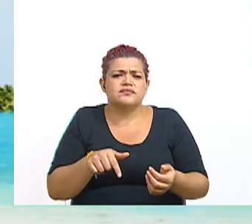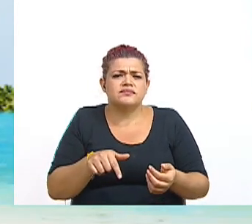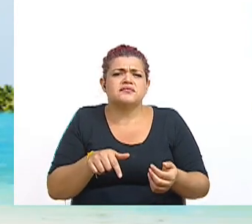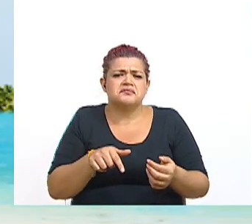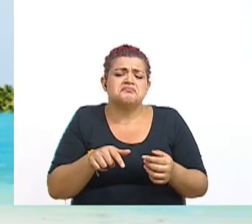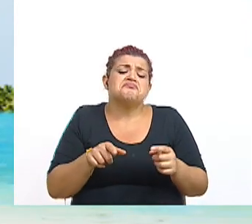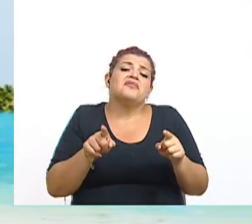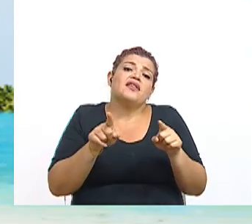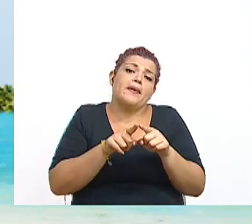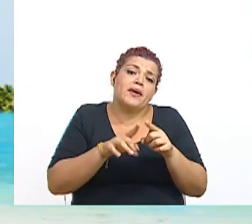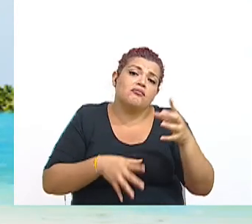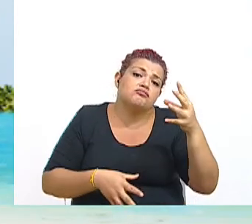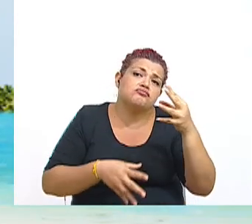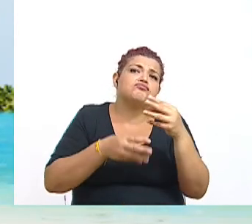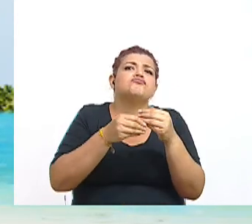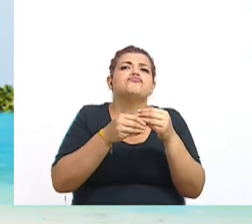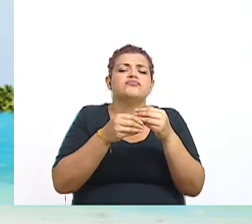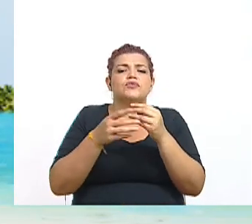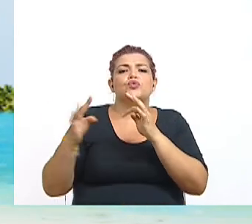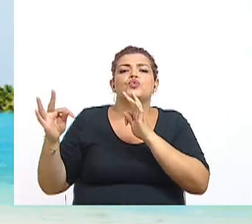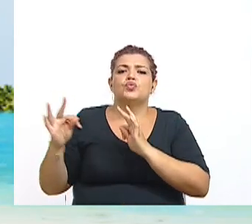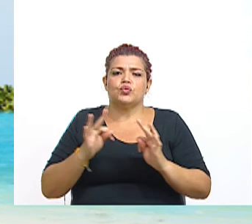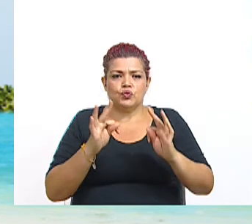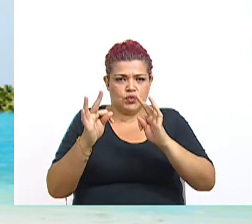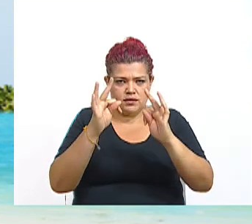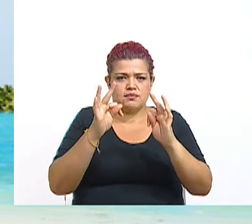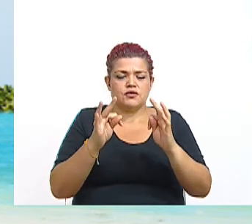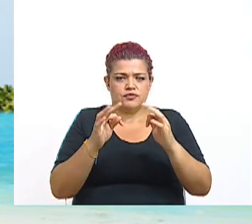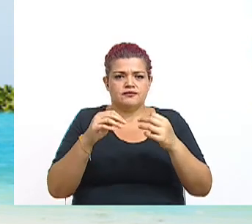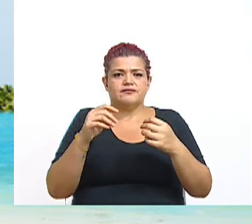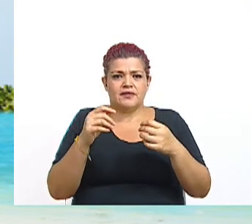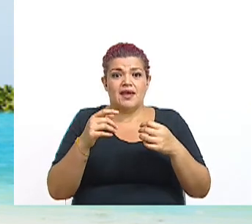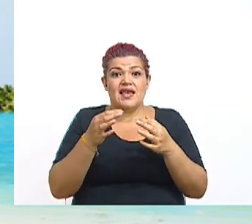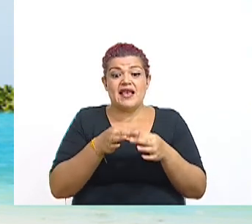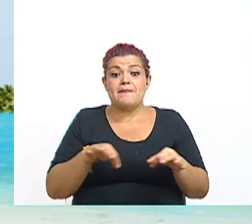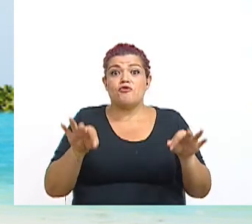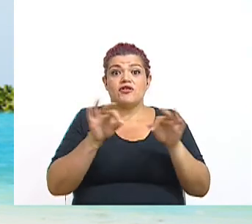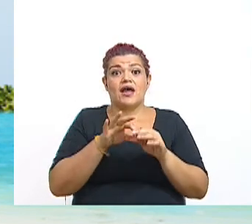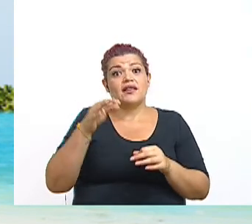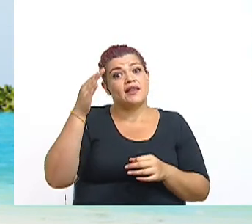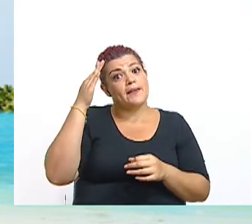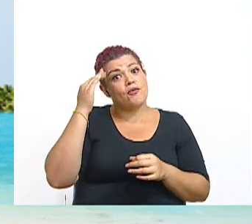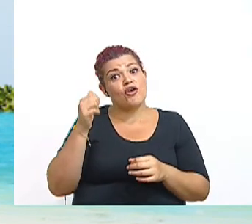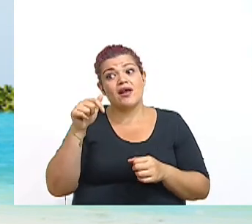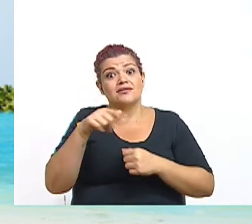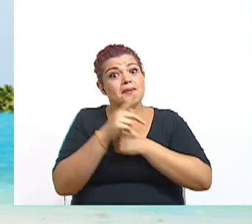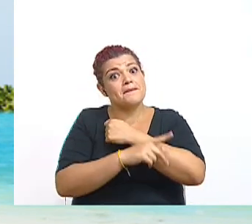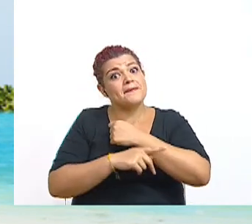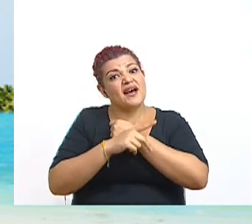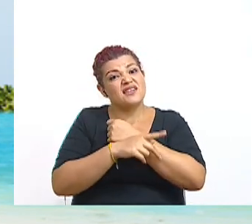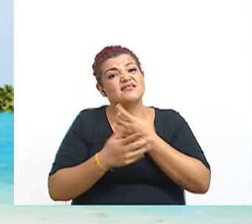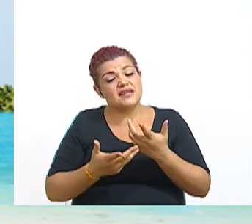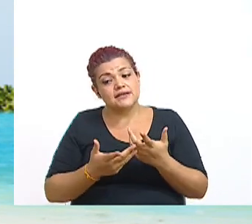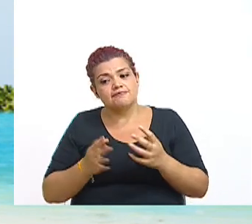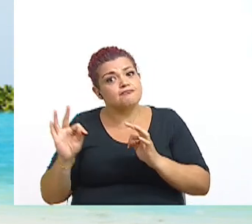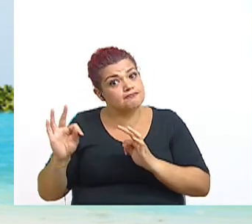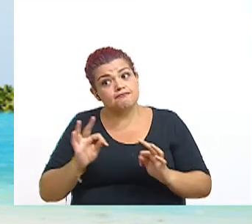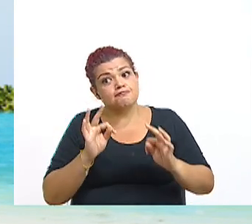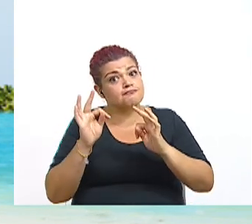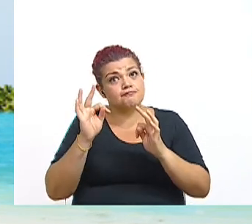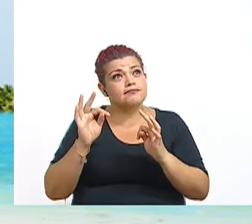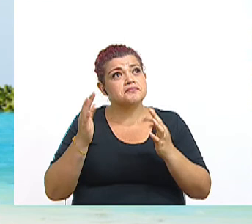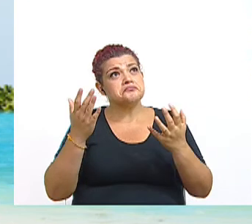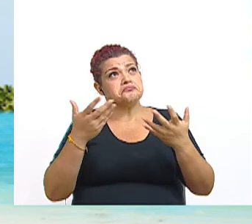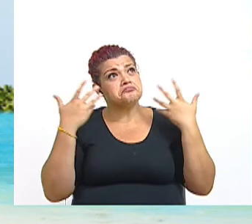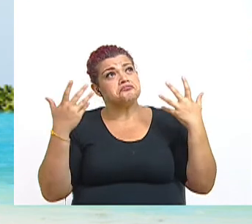tenemos que agregar también el turismo, importante porque nuestro país, con su tendencia al ecoturismo, ha atraído